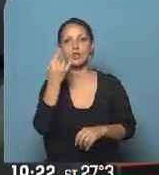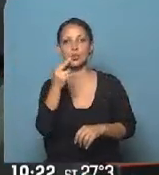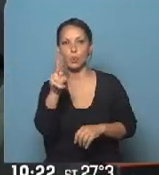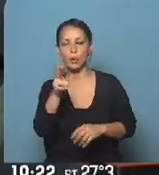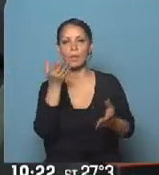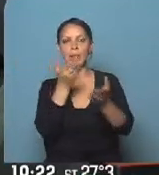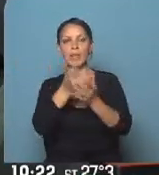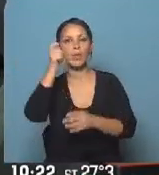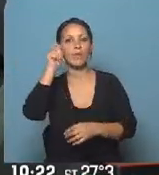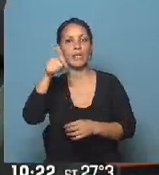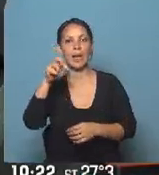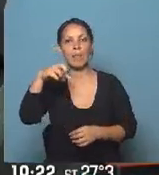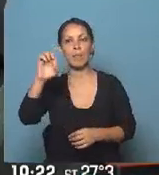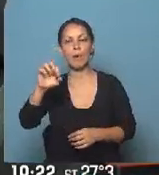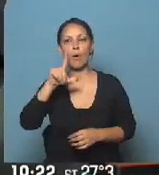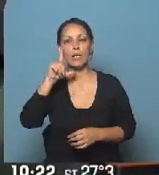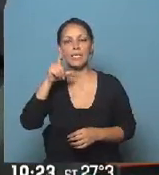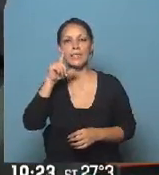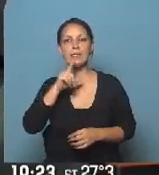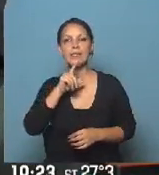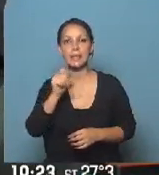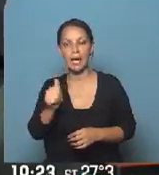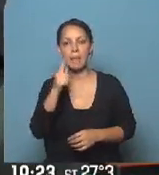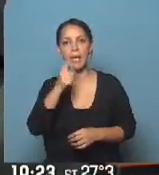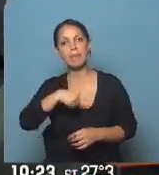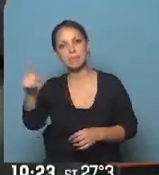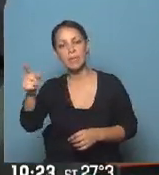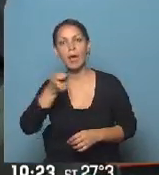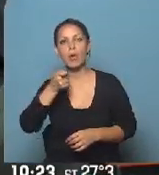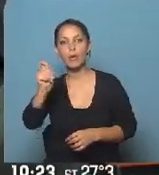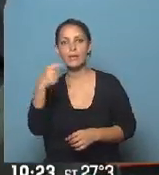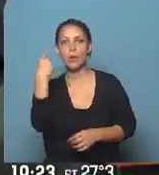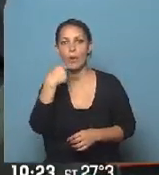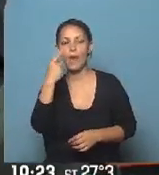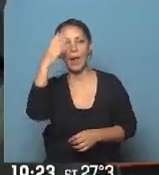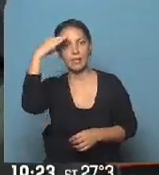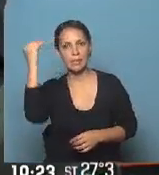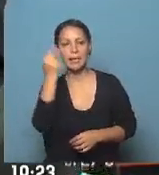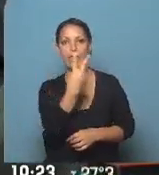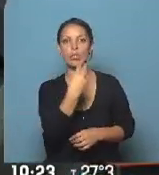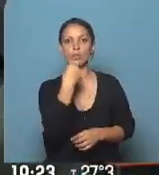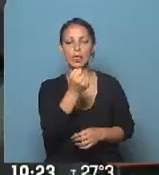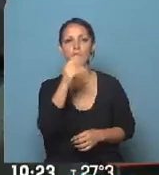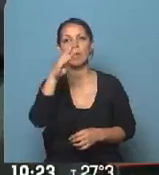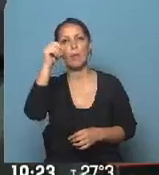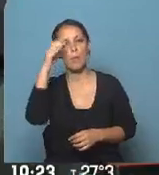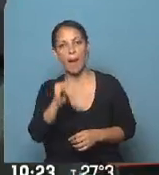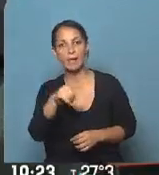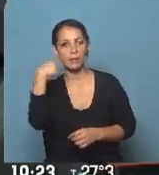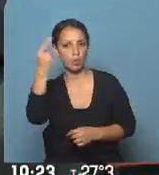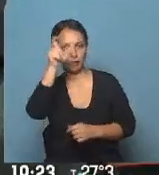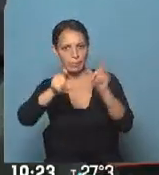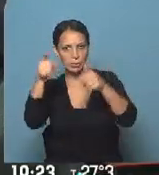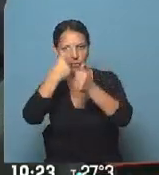del fiscal Policita para elevarla a juicio a la expresidenta Cristina Fernández de Kirchner, a sus hijos, a Lázaro Báez y a otros